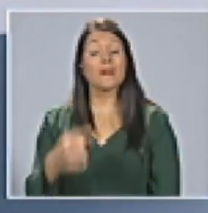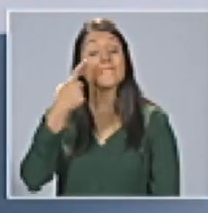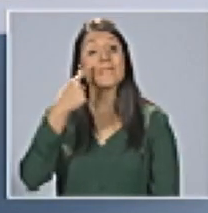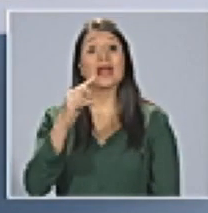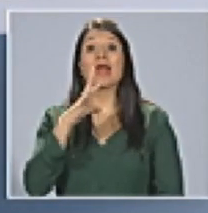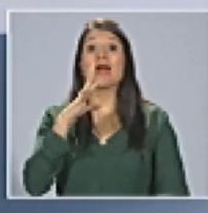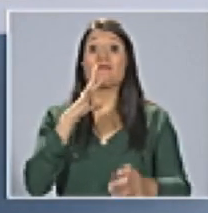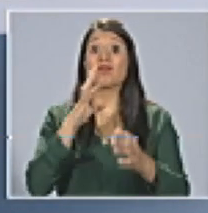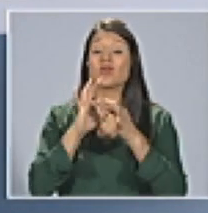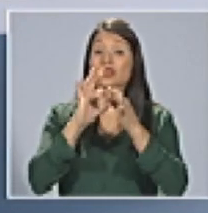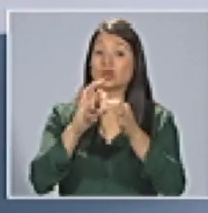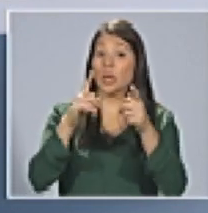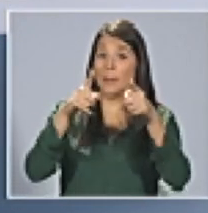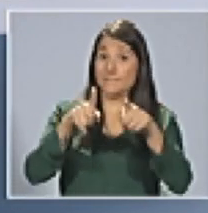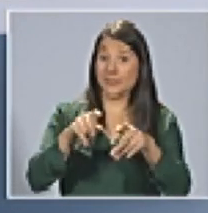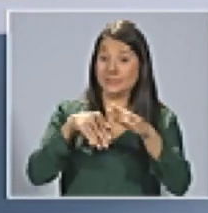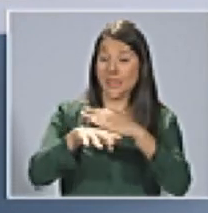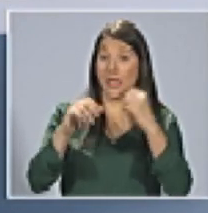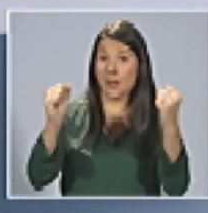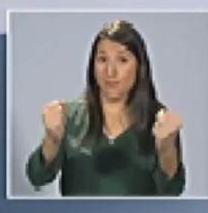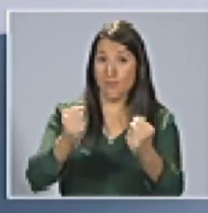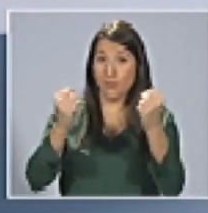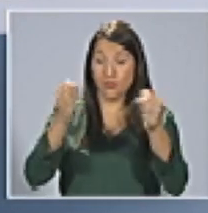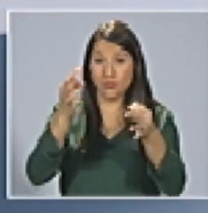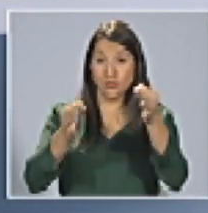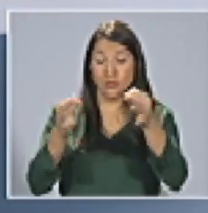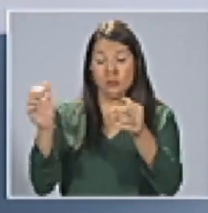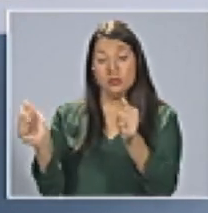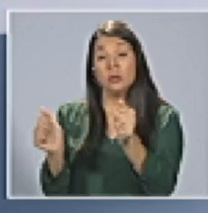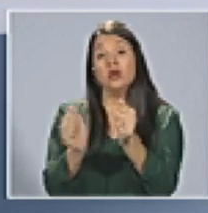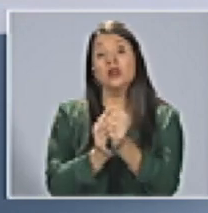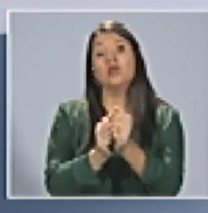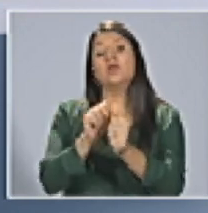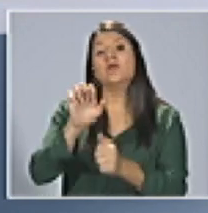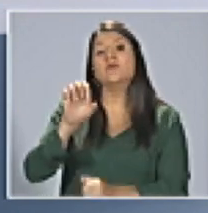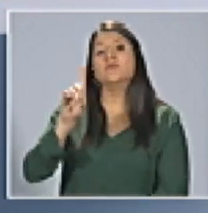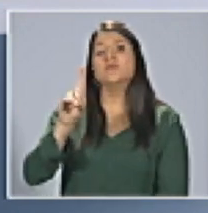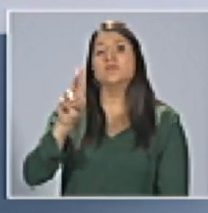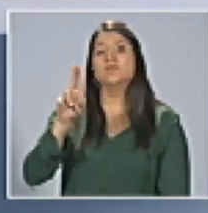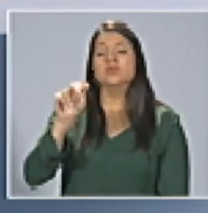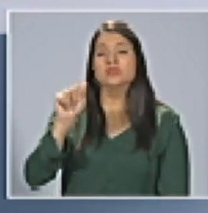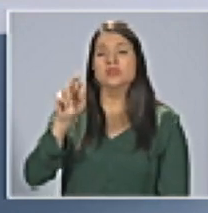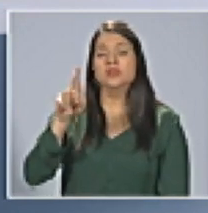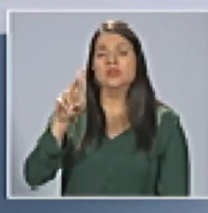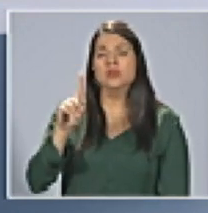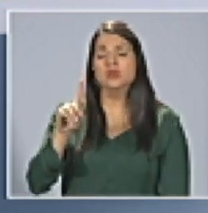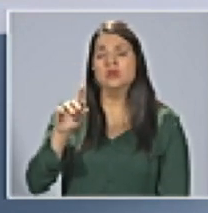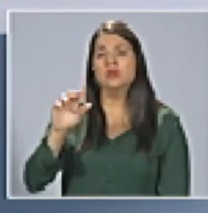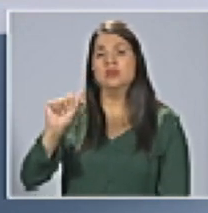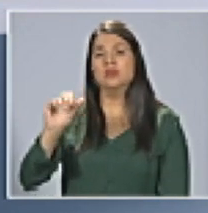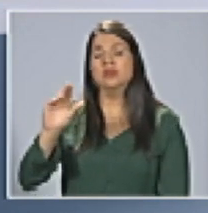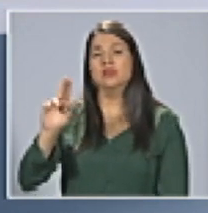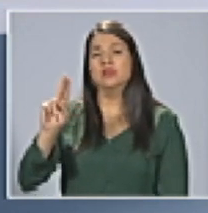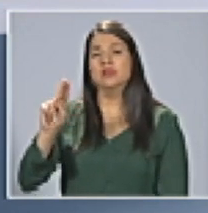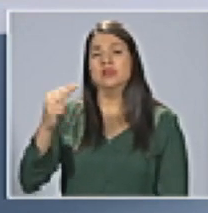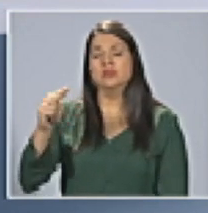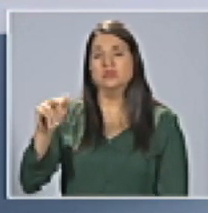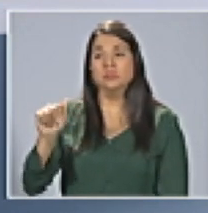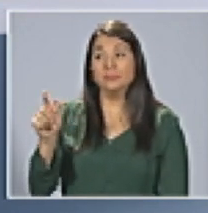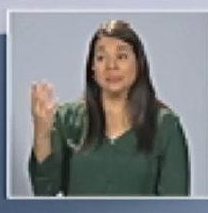para hablar sobre lo que está sucediendo en esta noche don Edward Acuña, experto en este tema, ex juez de la República y